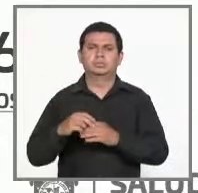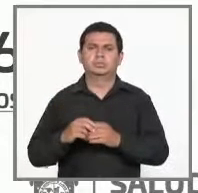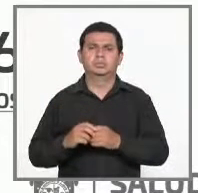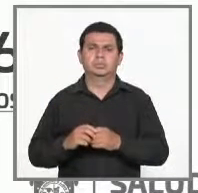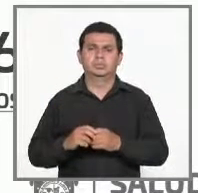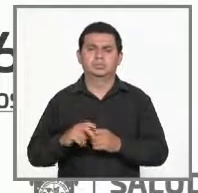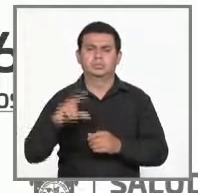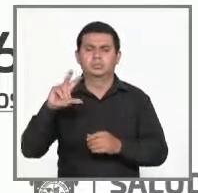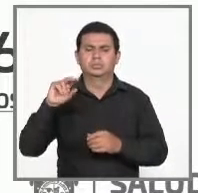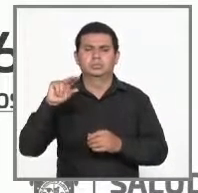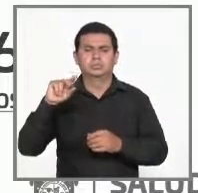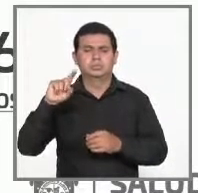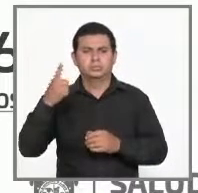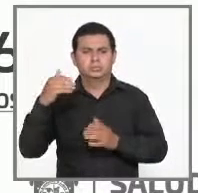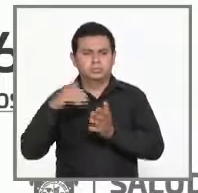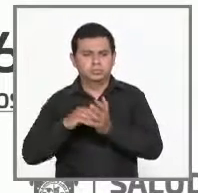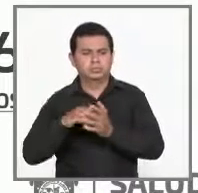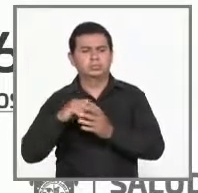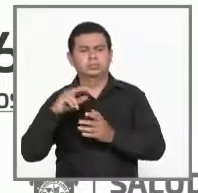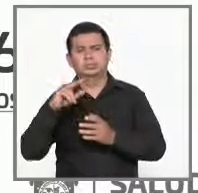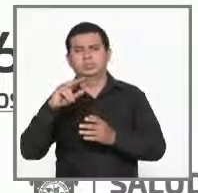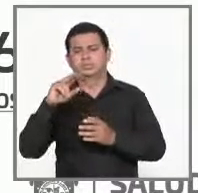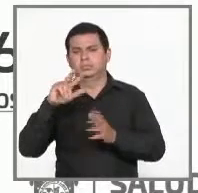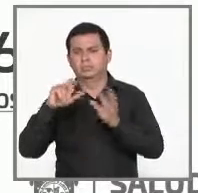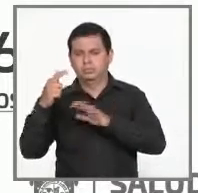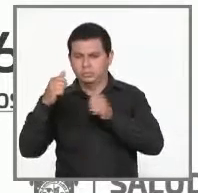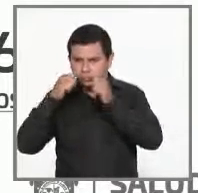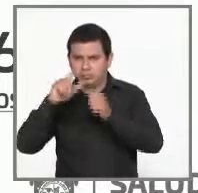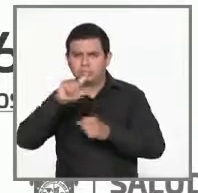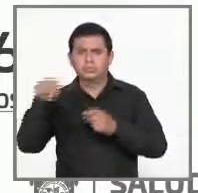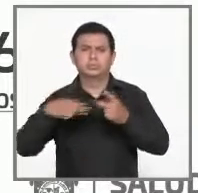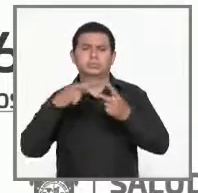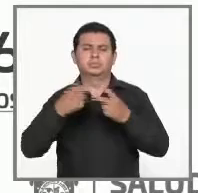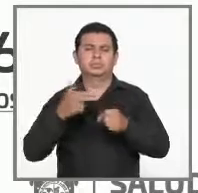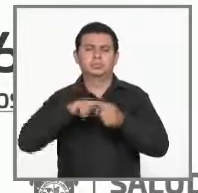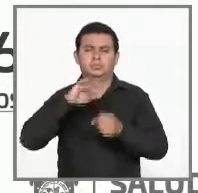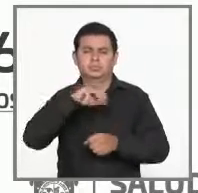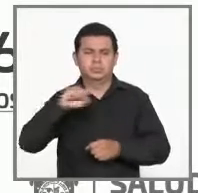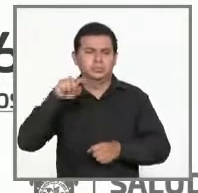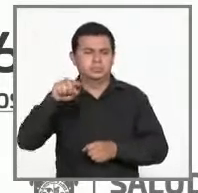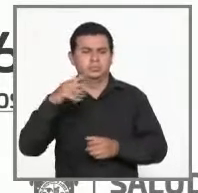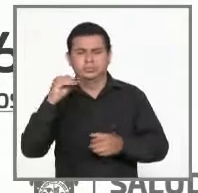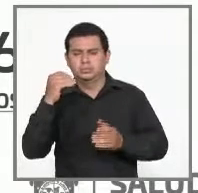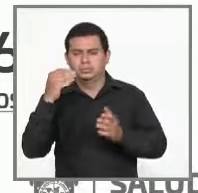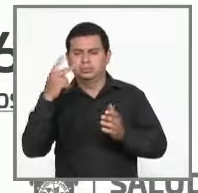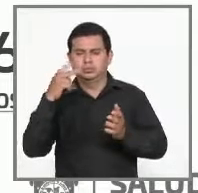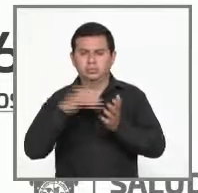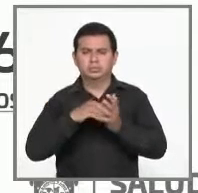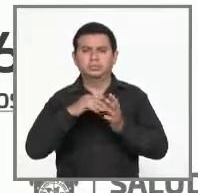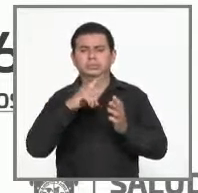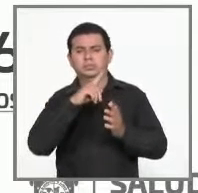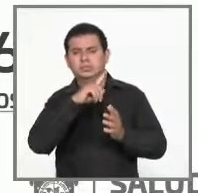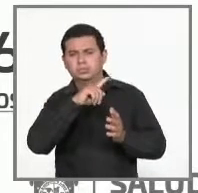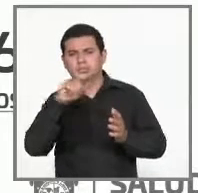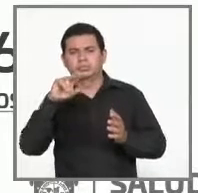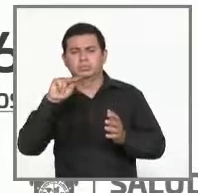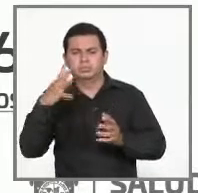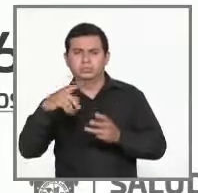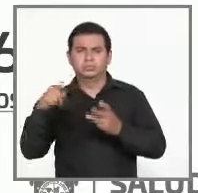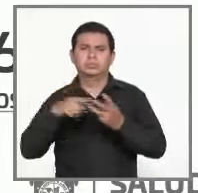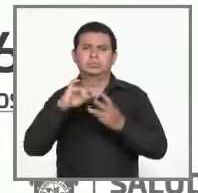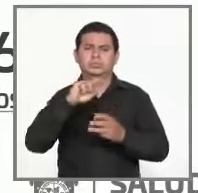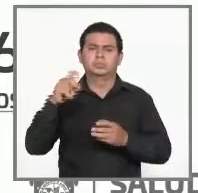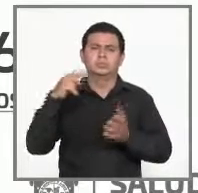31 mil 807 casos seguido del inss con 9 mil 194 instead